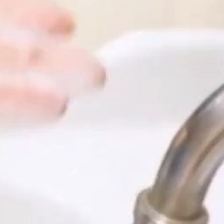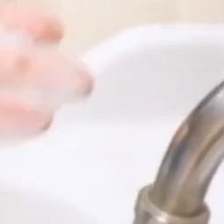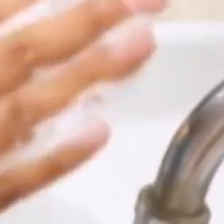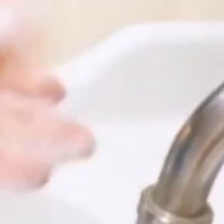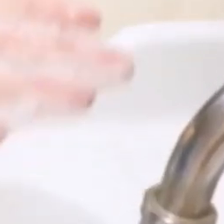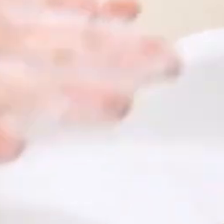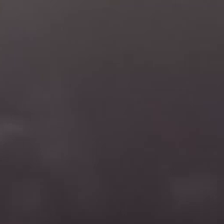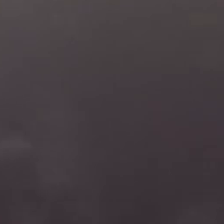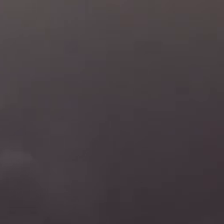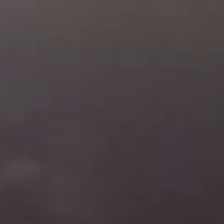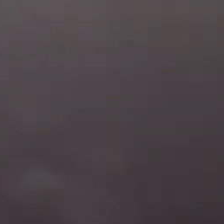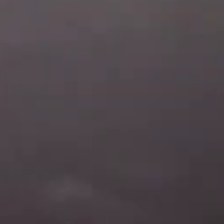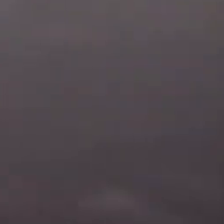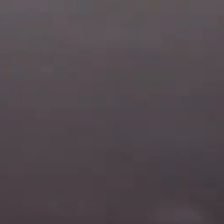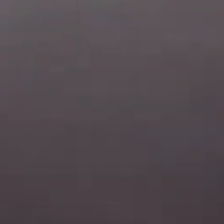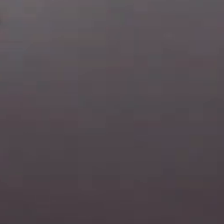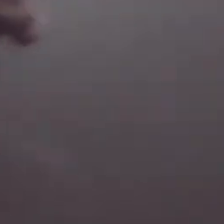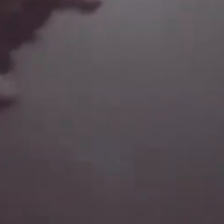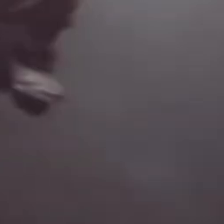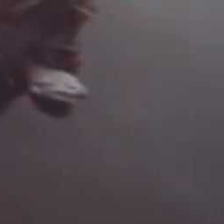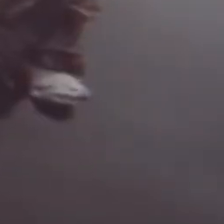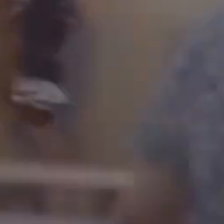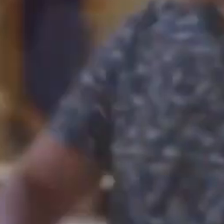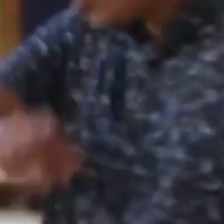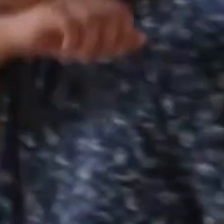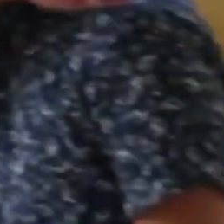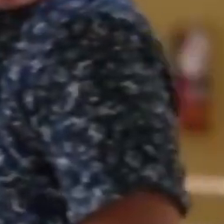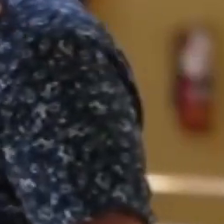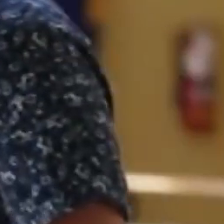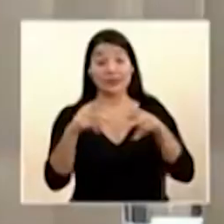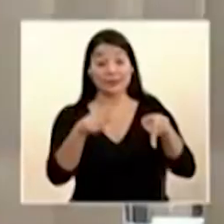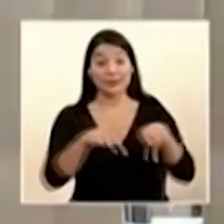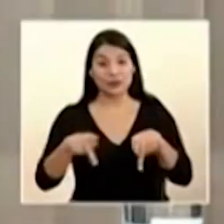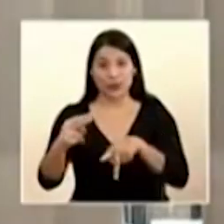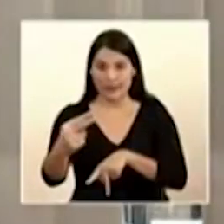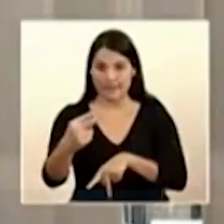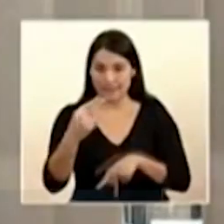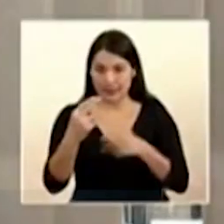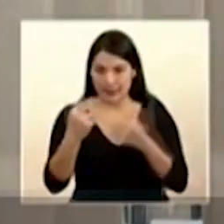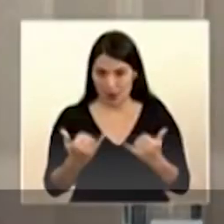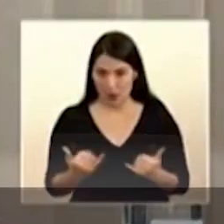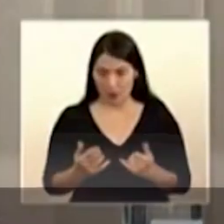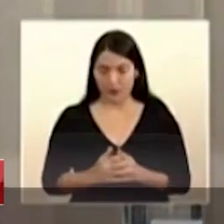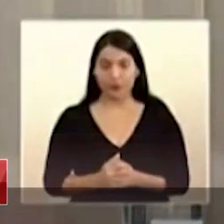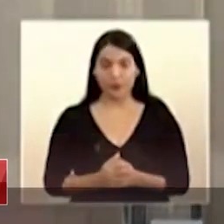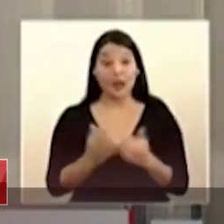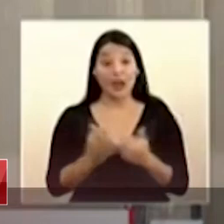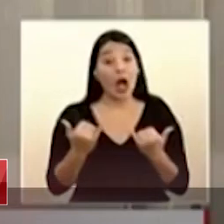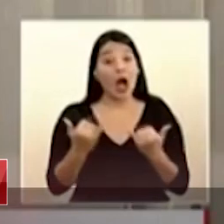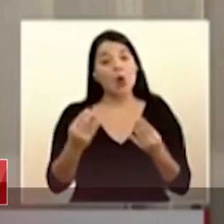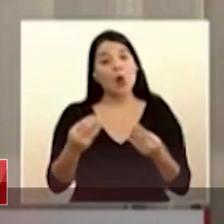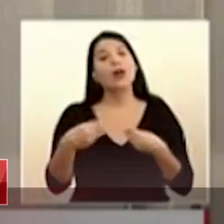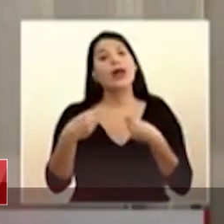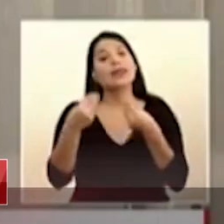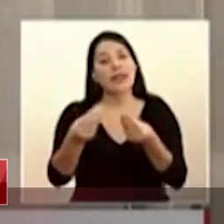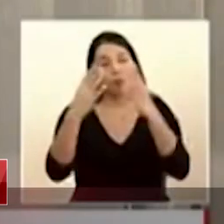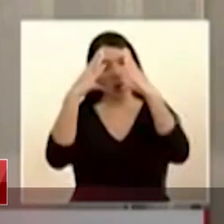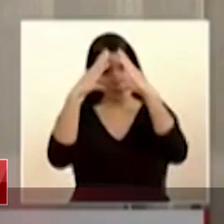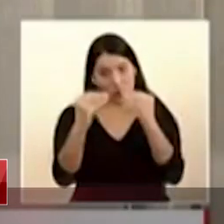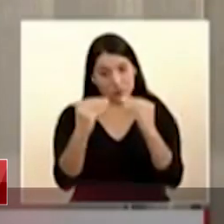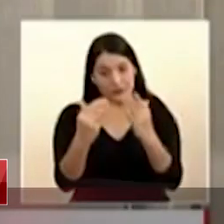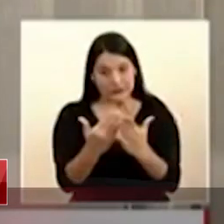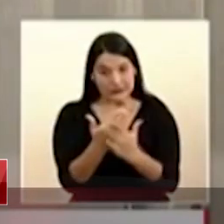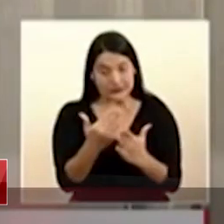ya este miércoles se llegaron a 375 vamos a dar la actualización sobre los datos como